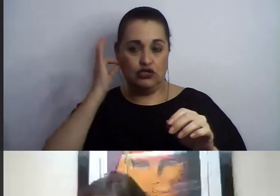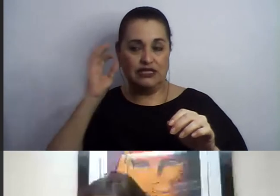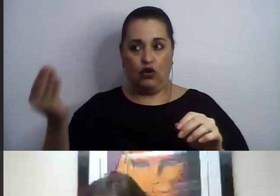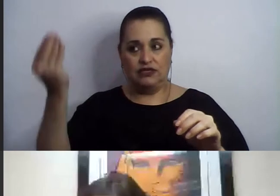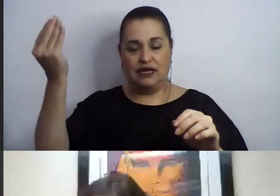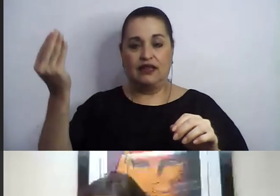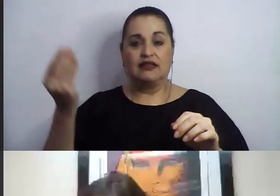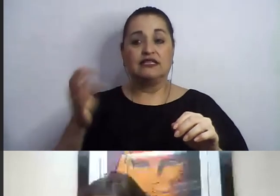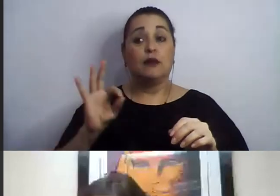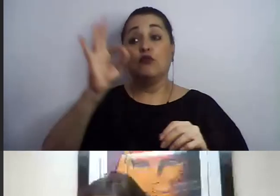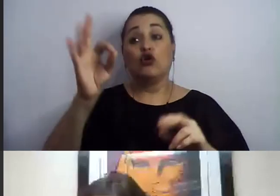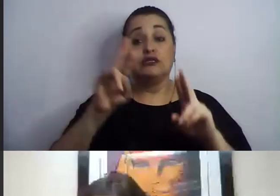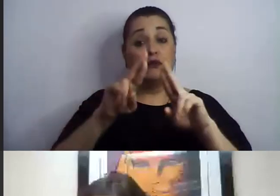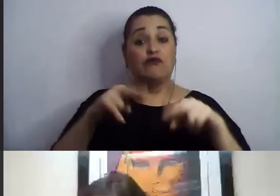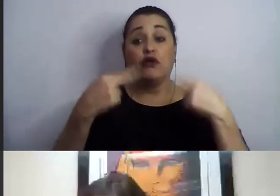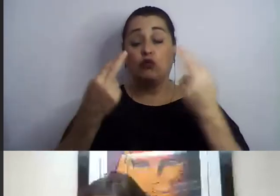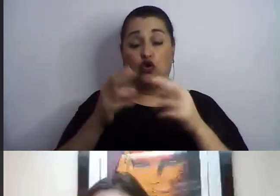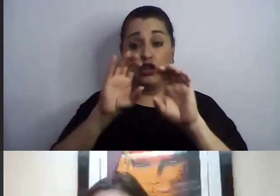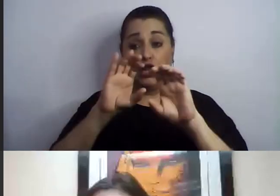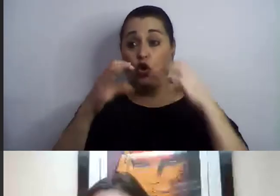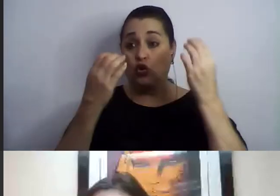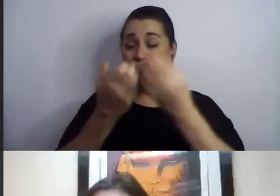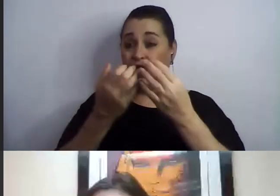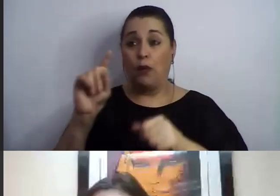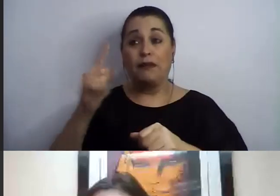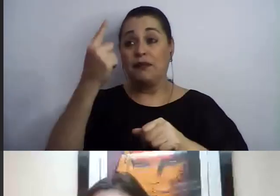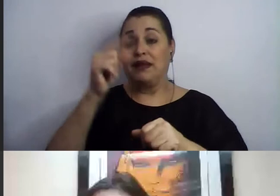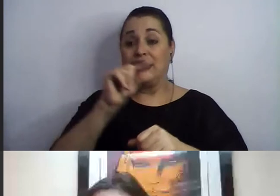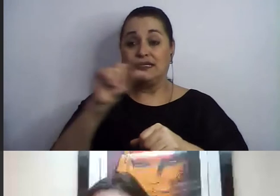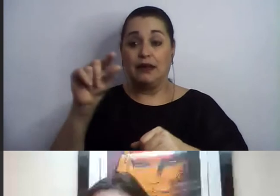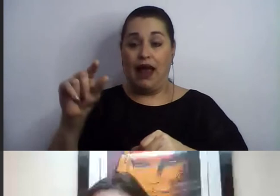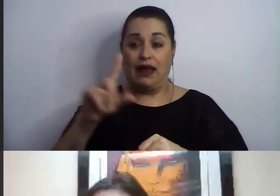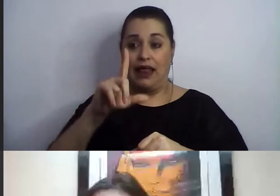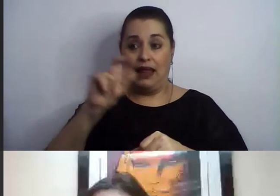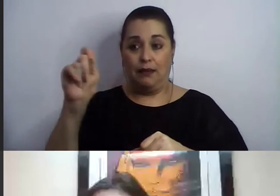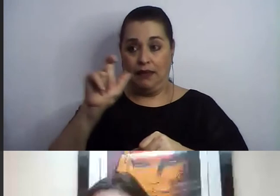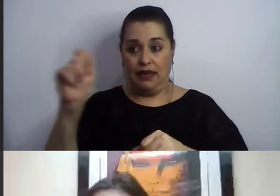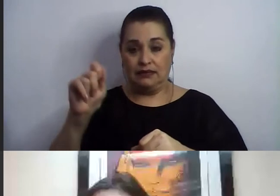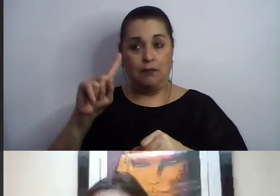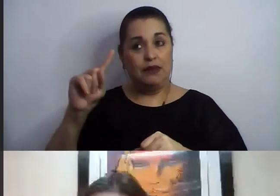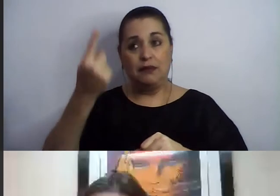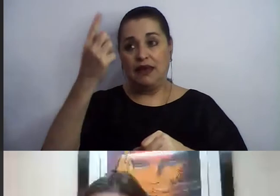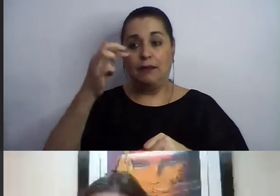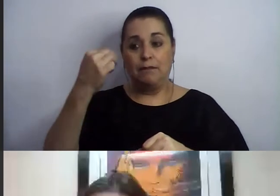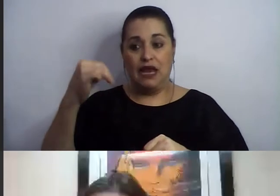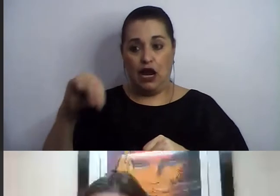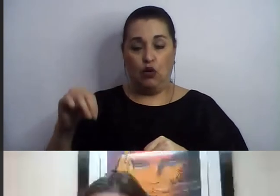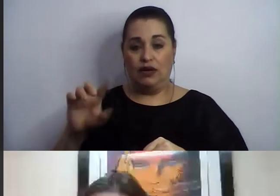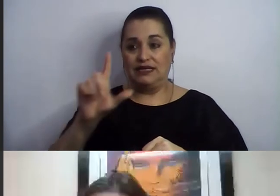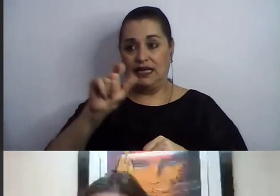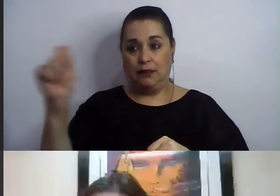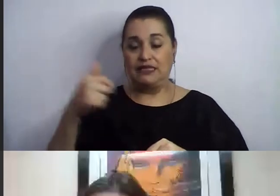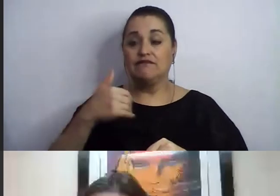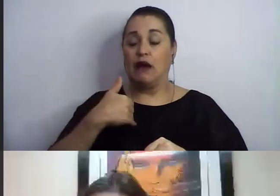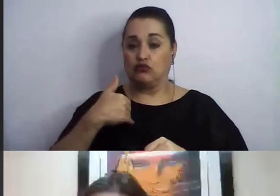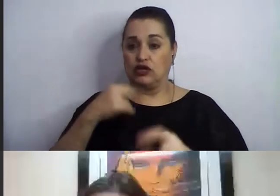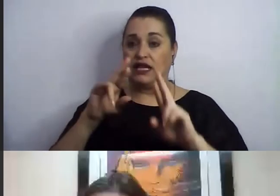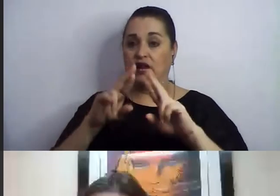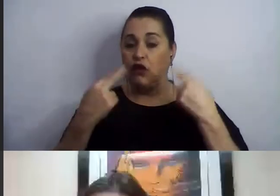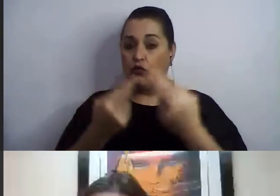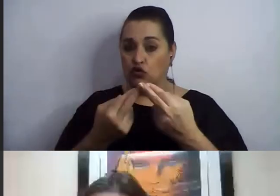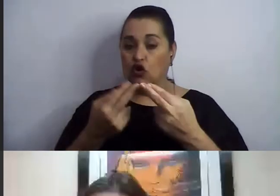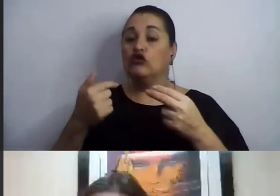próxima sesión del Consejo usualmente es la primera semana de cada mes primer miércoles de cada mes vamos a tener sesión